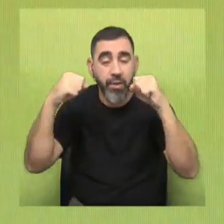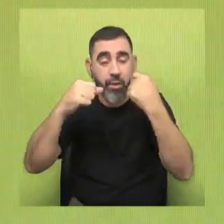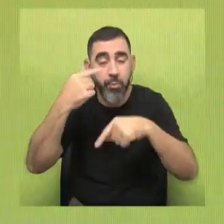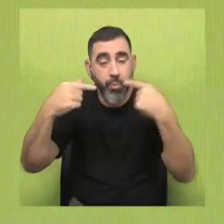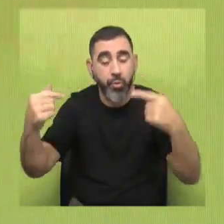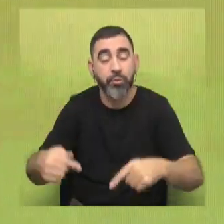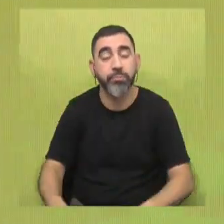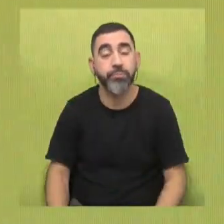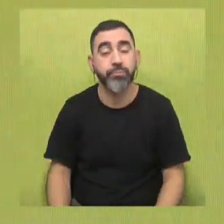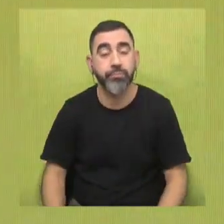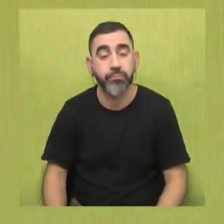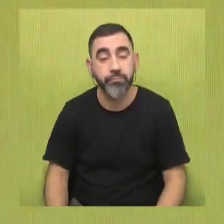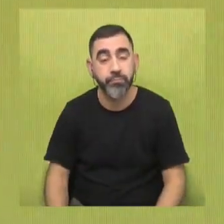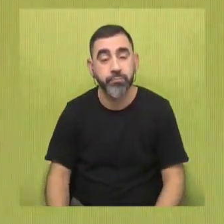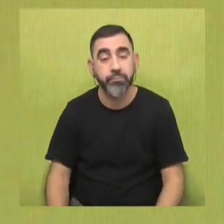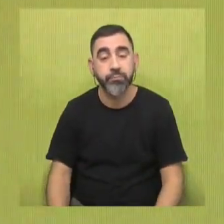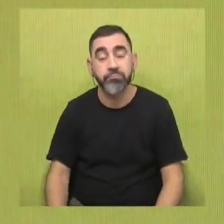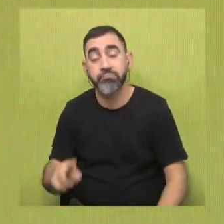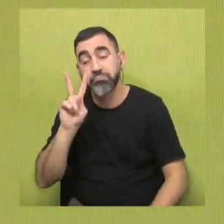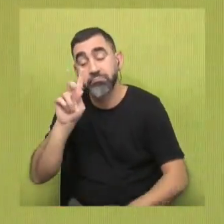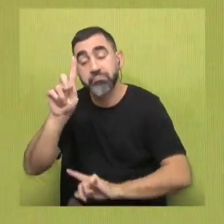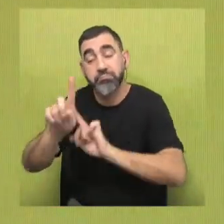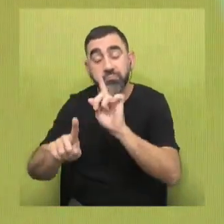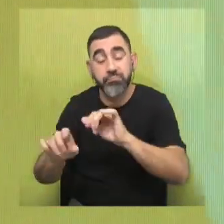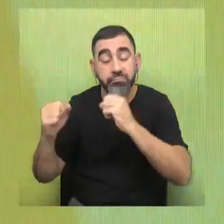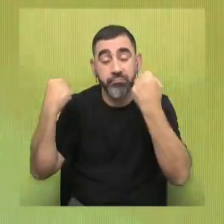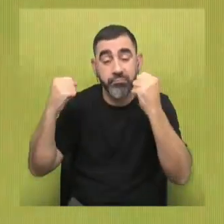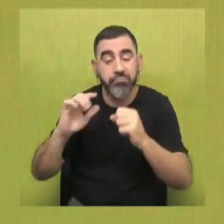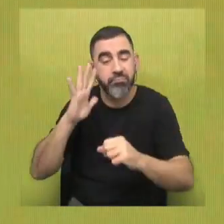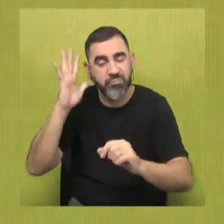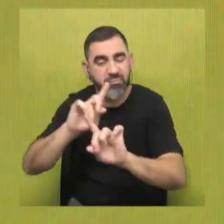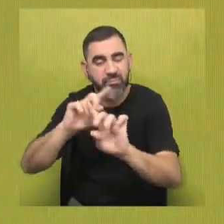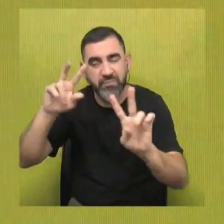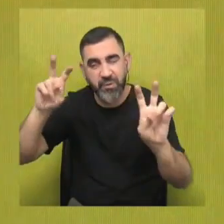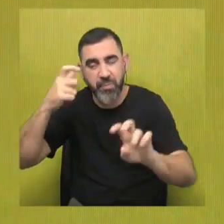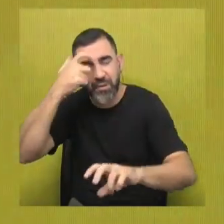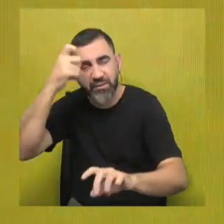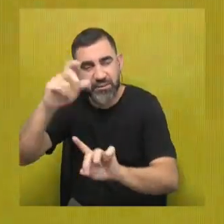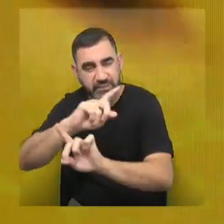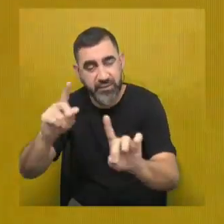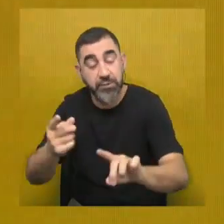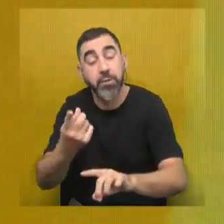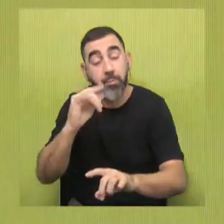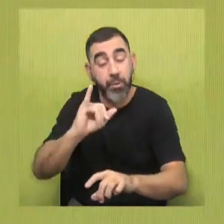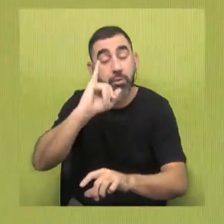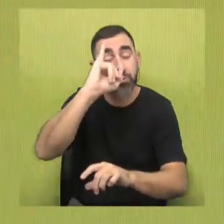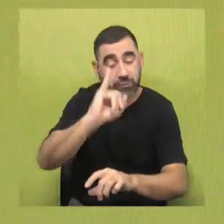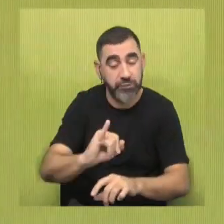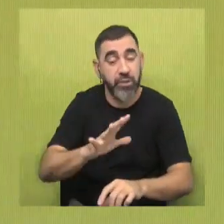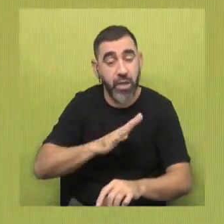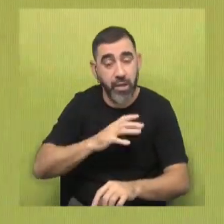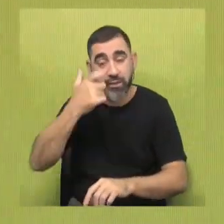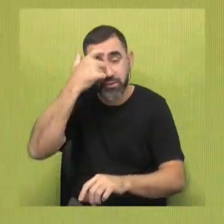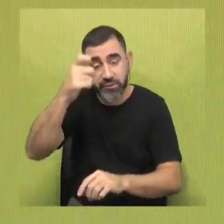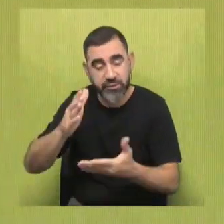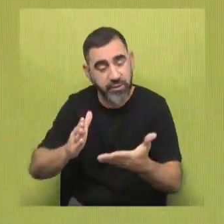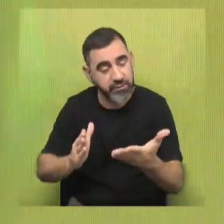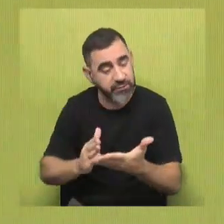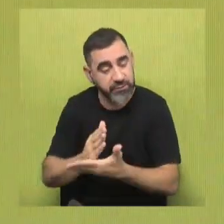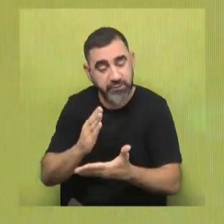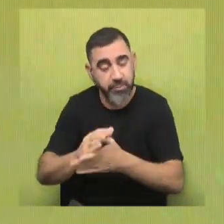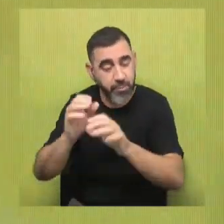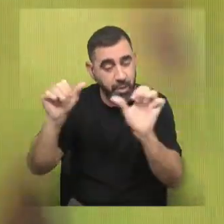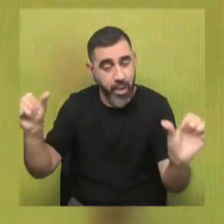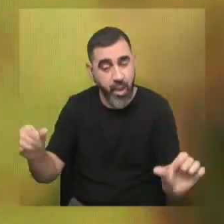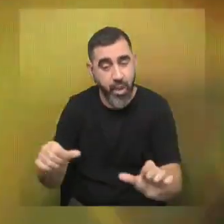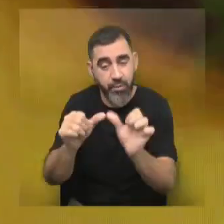Y seguramente mientras veamos esto, poco pensemos en la ciencia. Y sin embargo, no solo que está presente en todas las